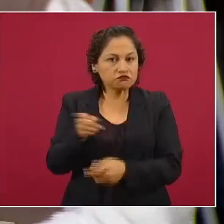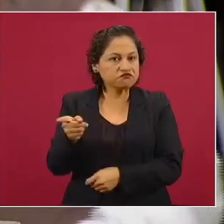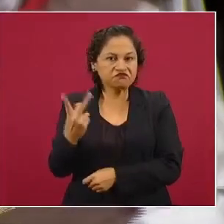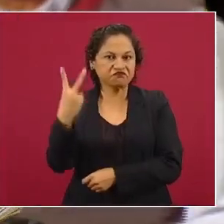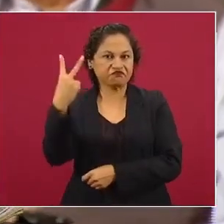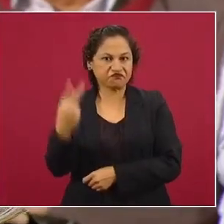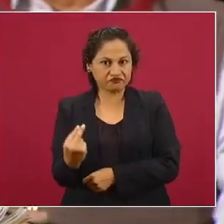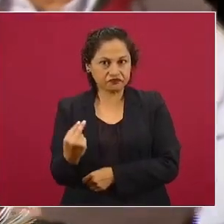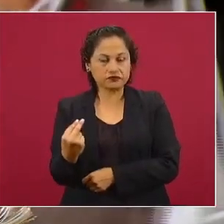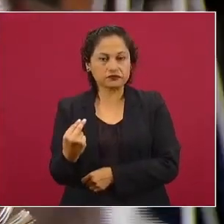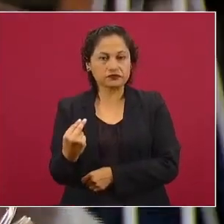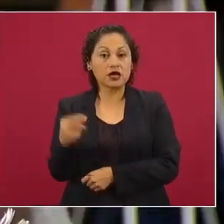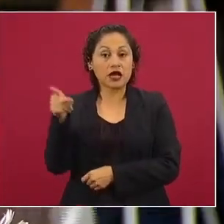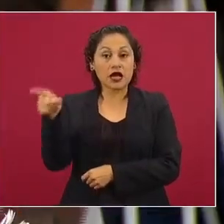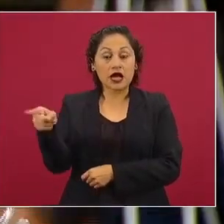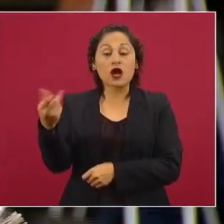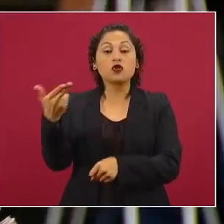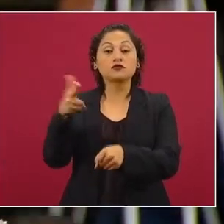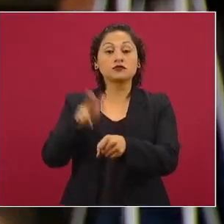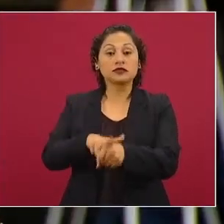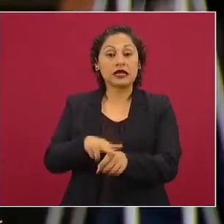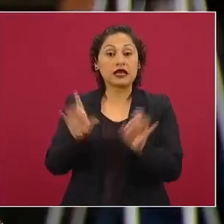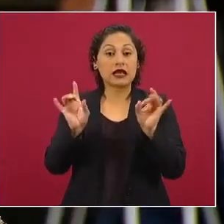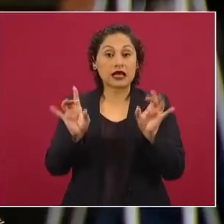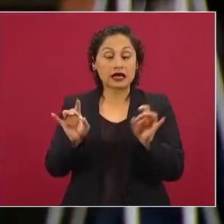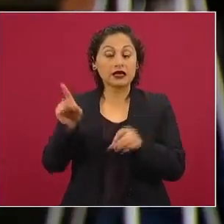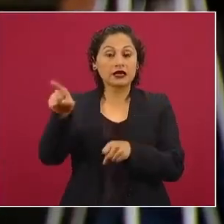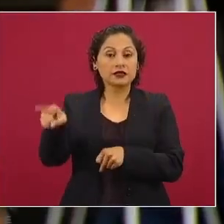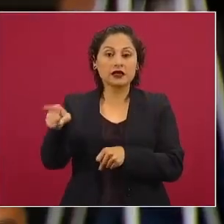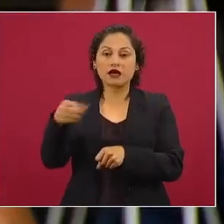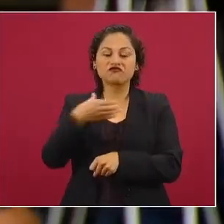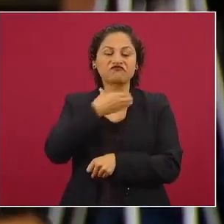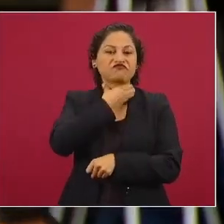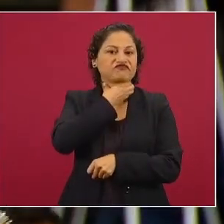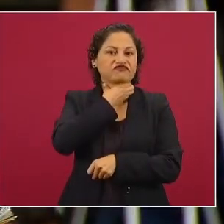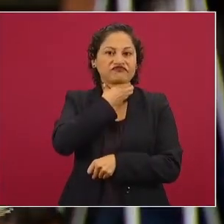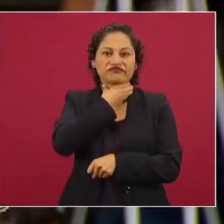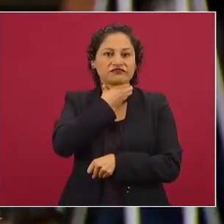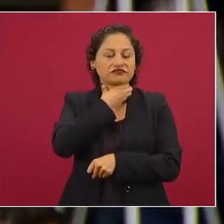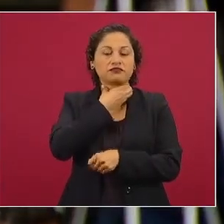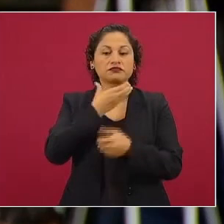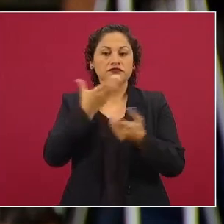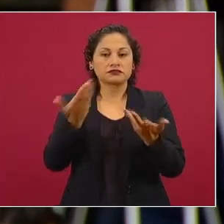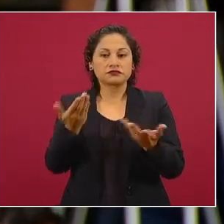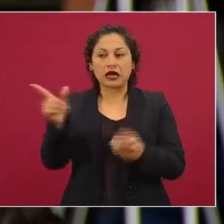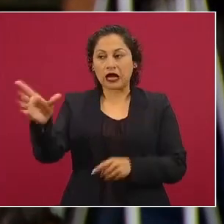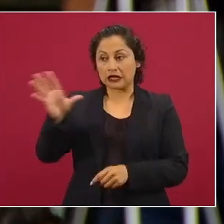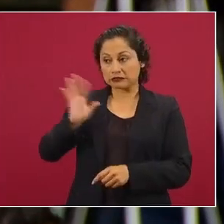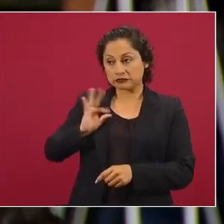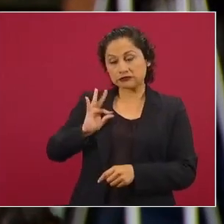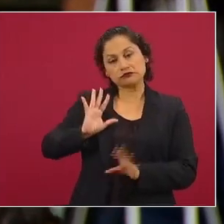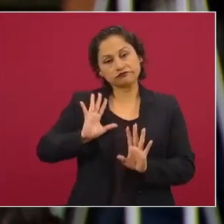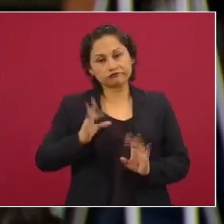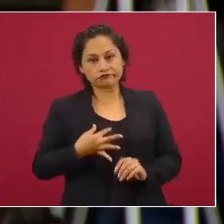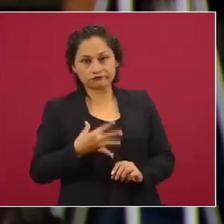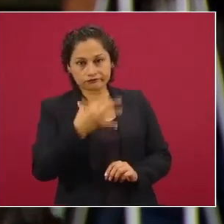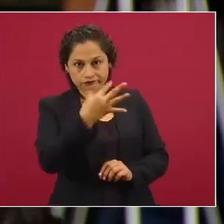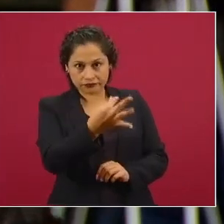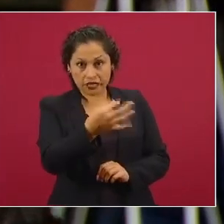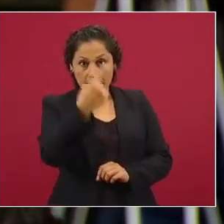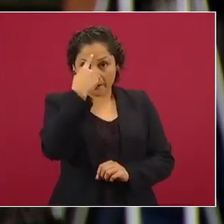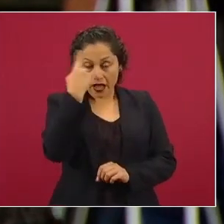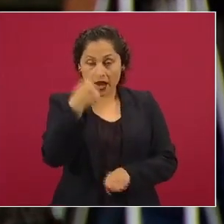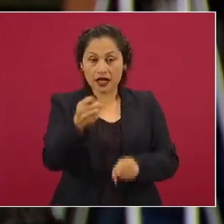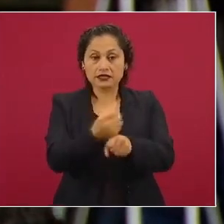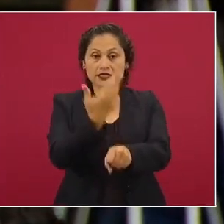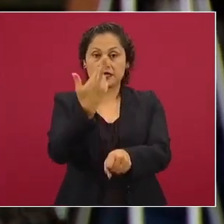hospital y ya no tiene capacidad. Eso pues para que tuviera la información el secretario de Salud o